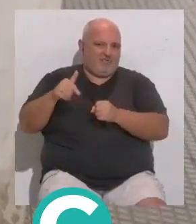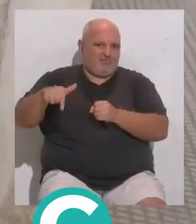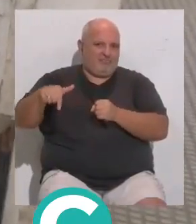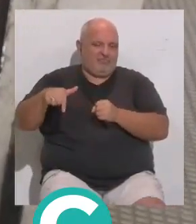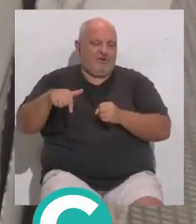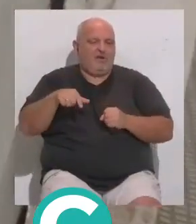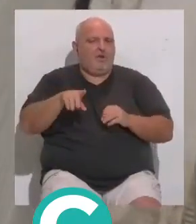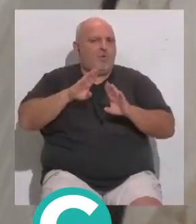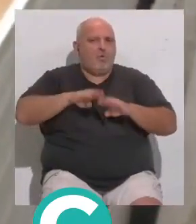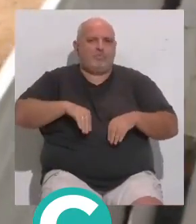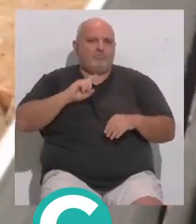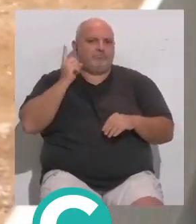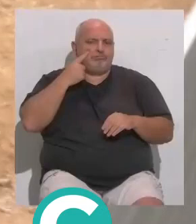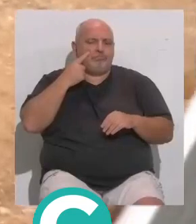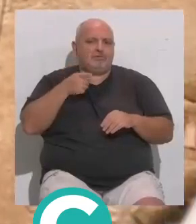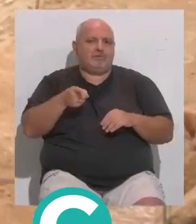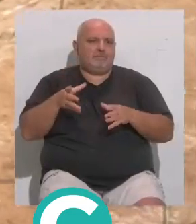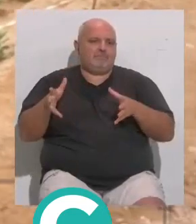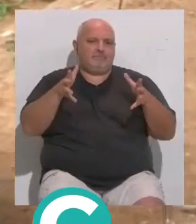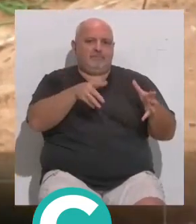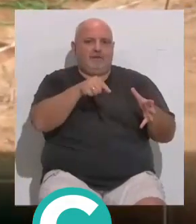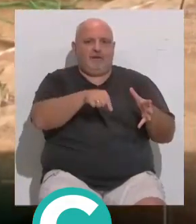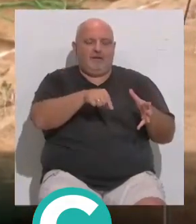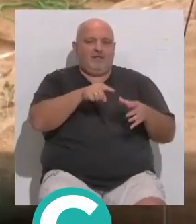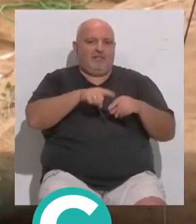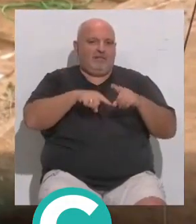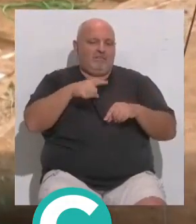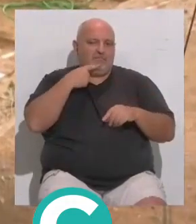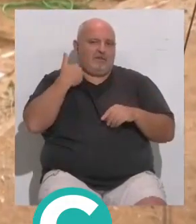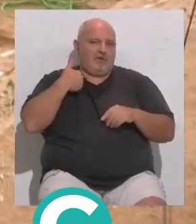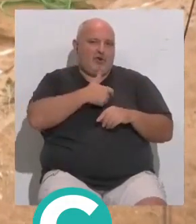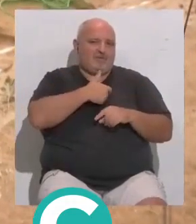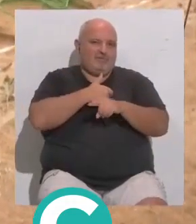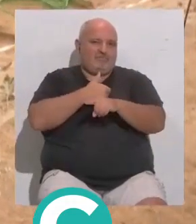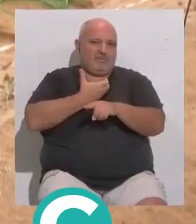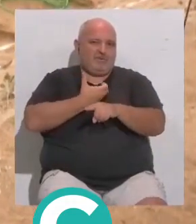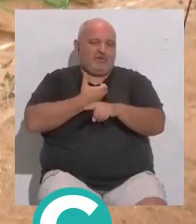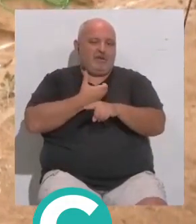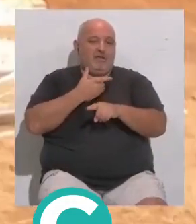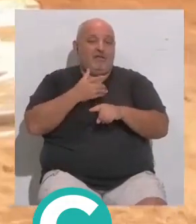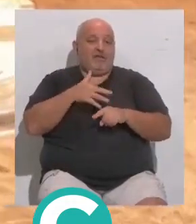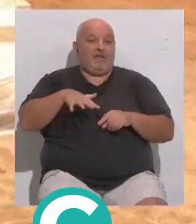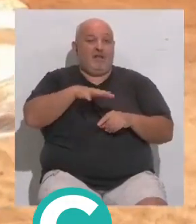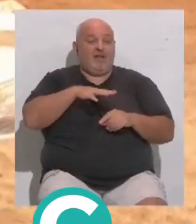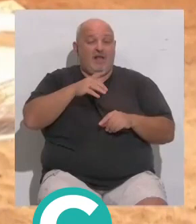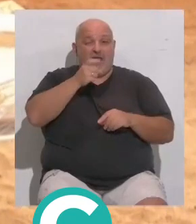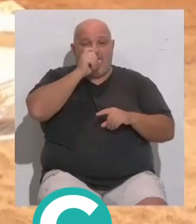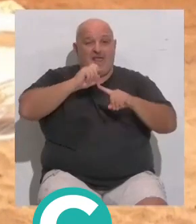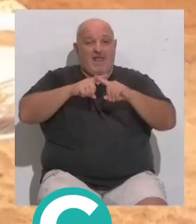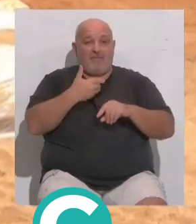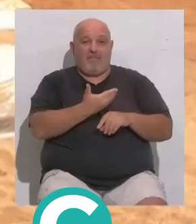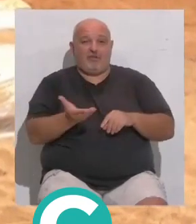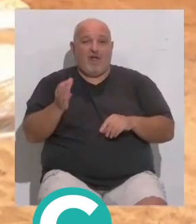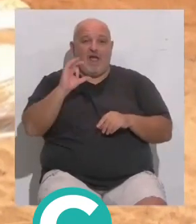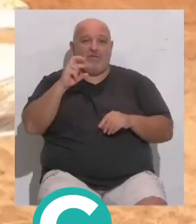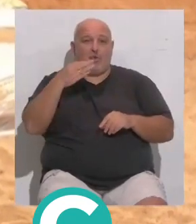los últimos restos que se trasladarán a este emplazamiento, según la propia comisión local, que señala la plaza Asdrúbal como lugar para